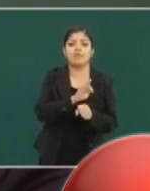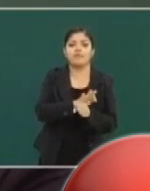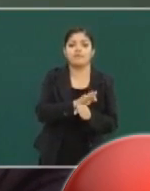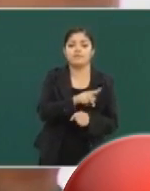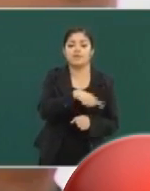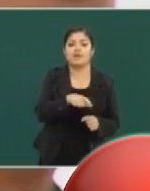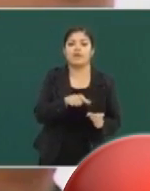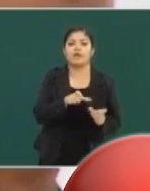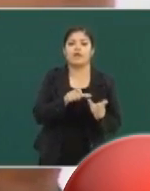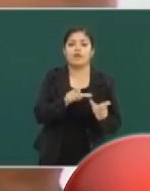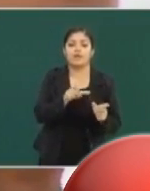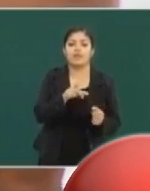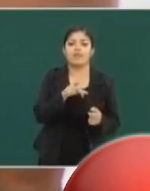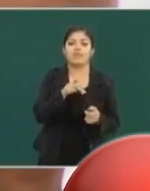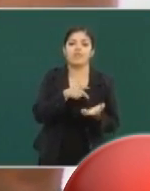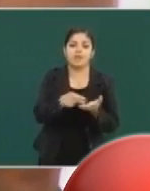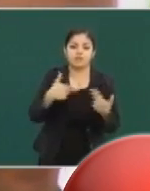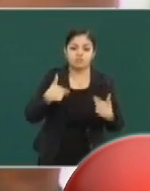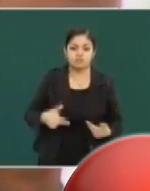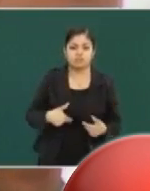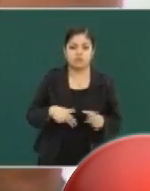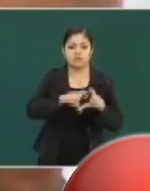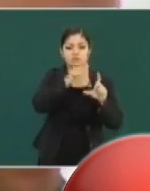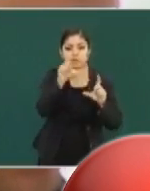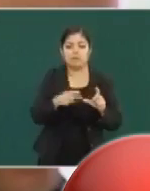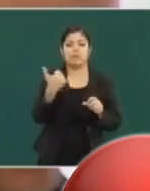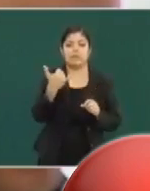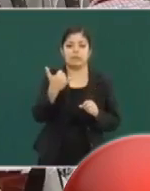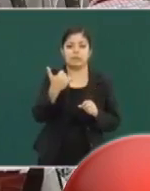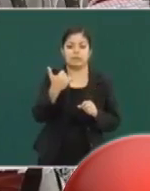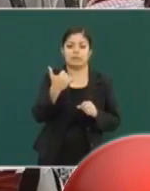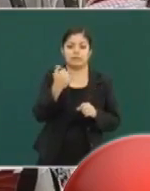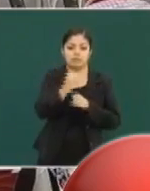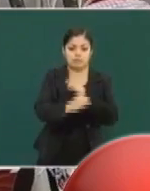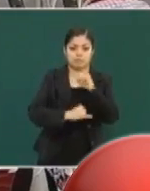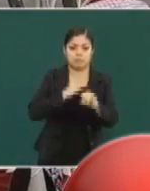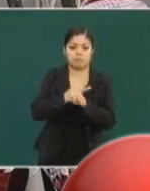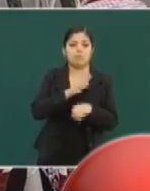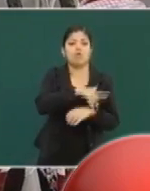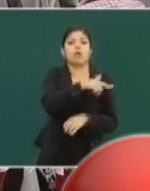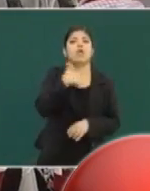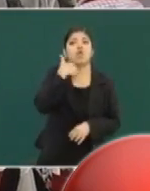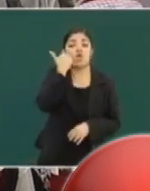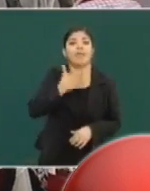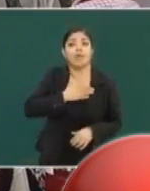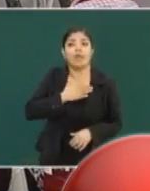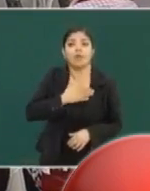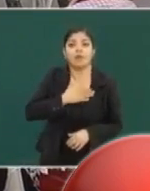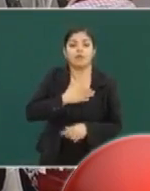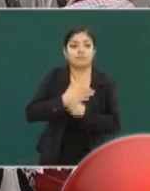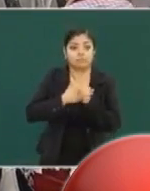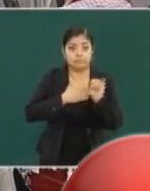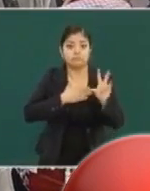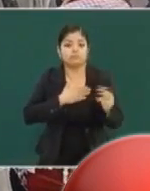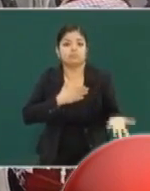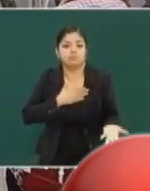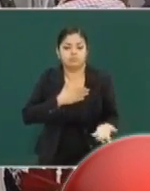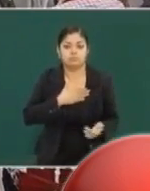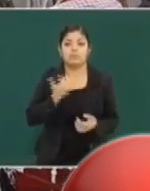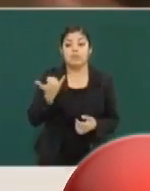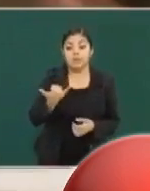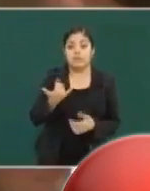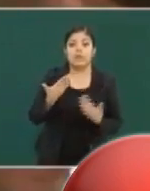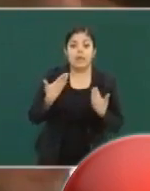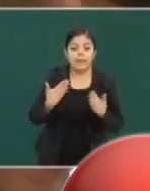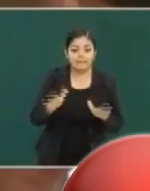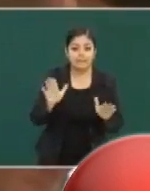humanos nacionales e internacionales, porque ellos estaban pidiendo el mando civil, y si se enrarece el asunto en que apenas van a